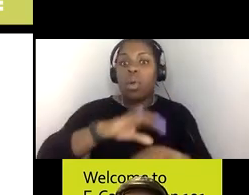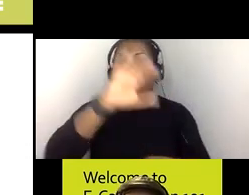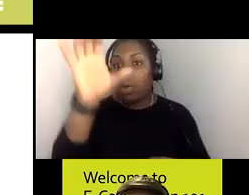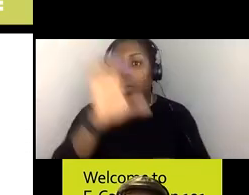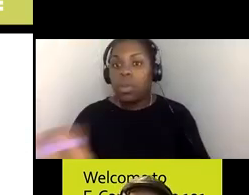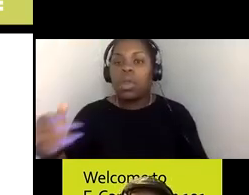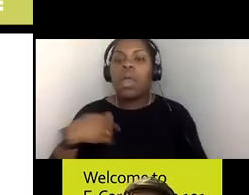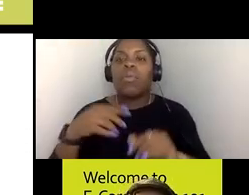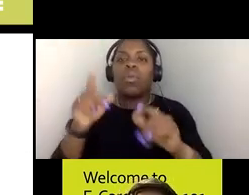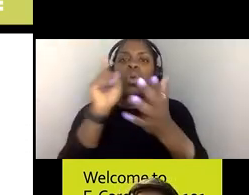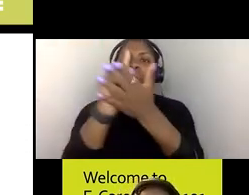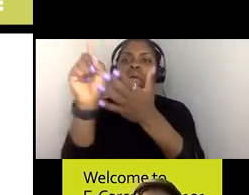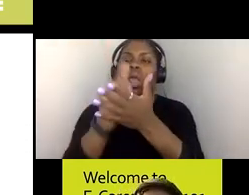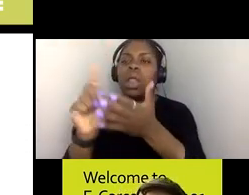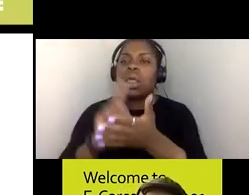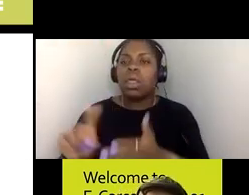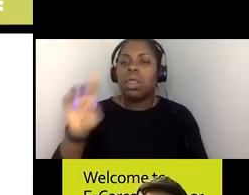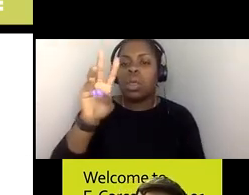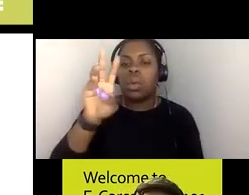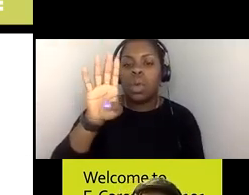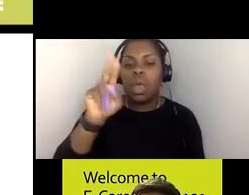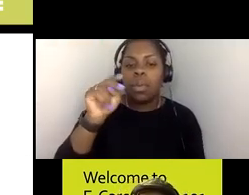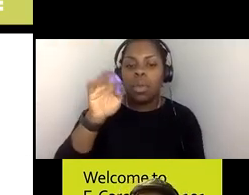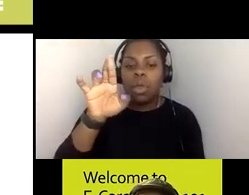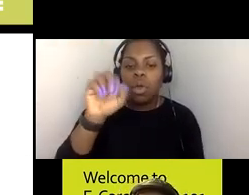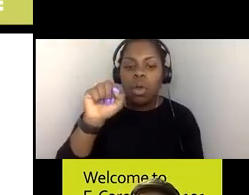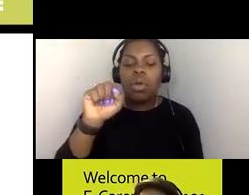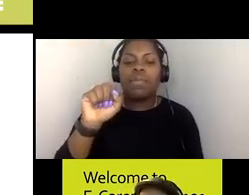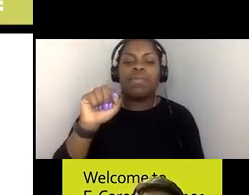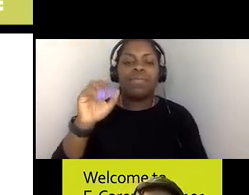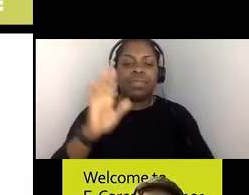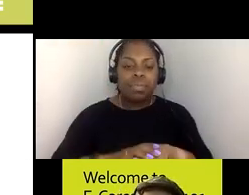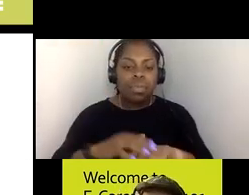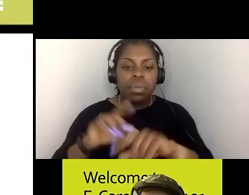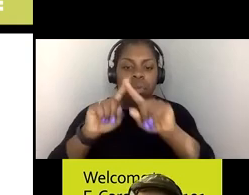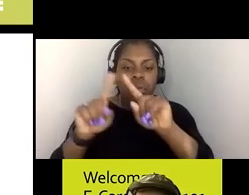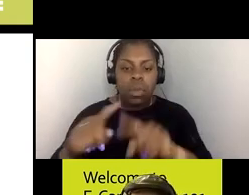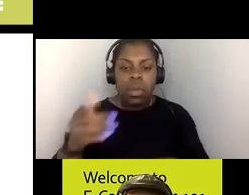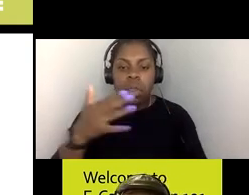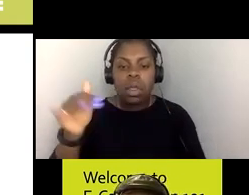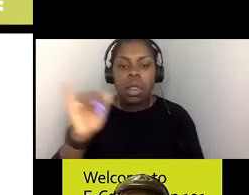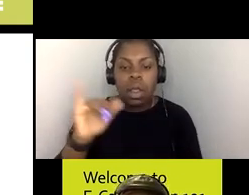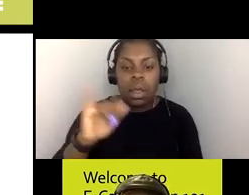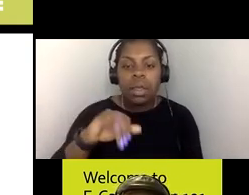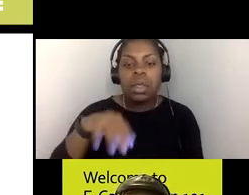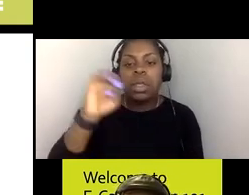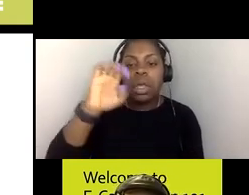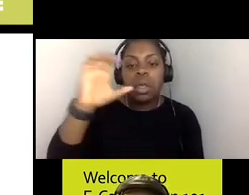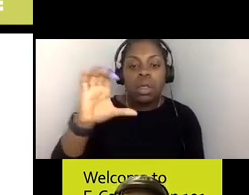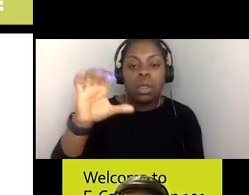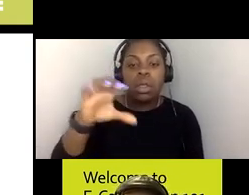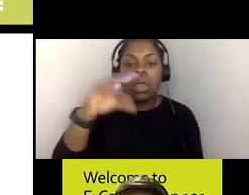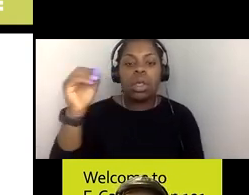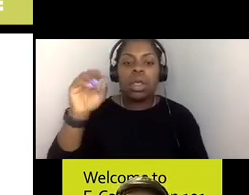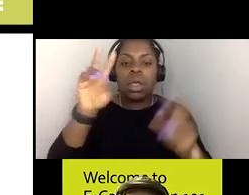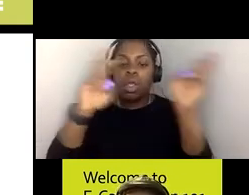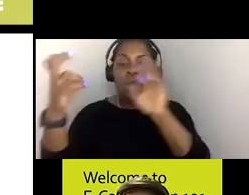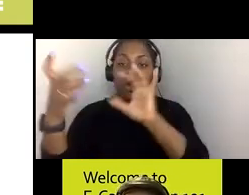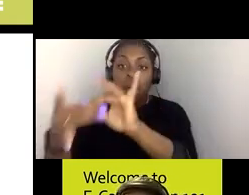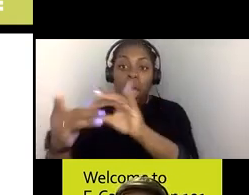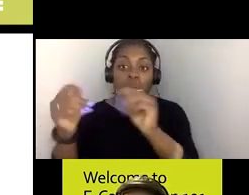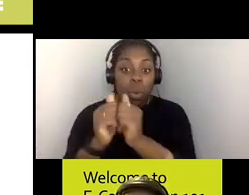haciendo webinars semanal que tienen que ver con el estado de vigilancia y